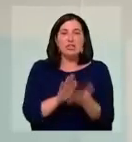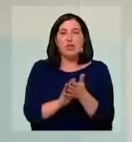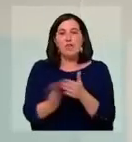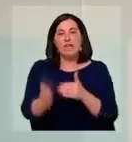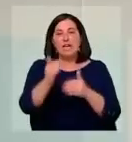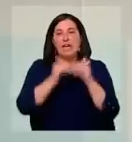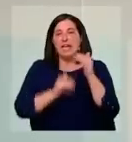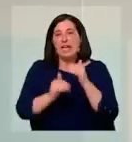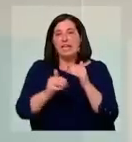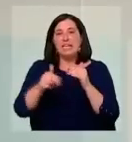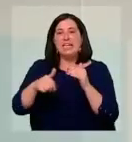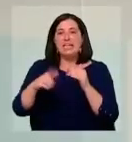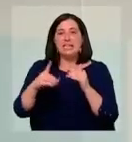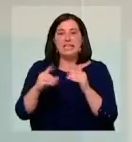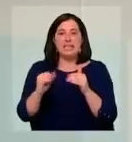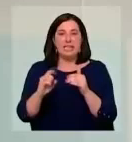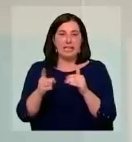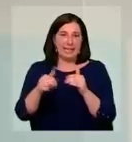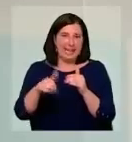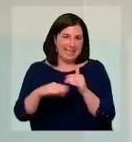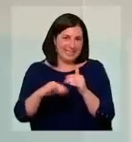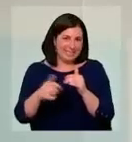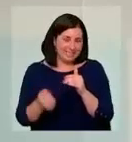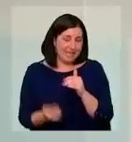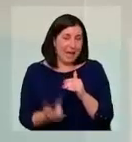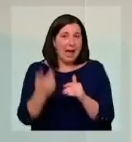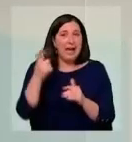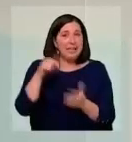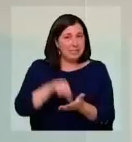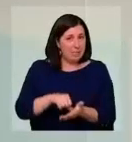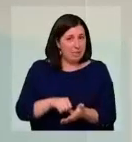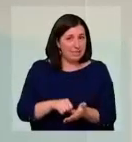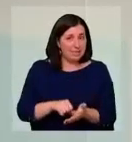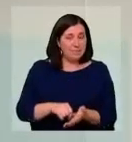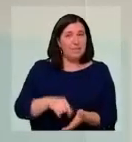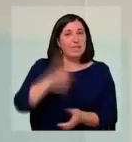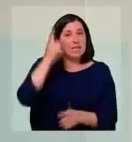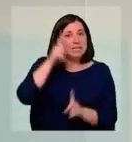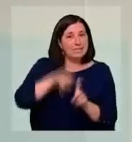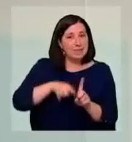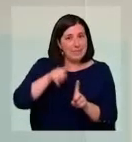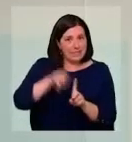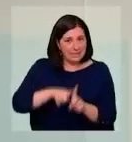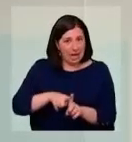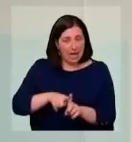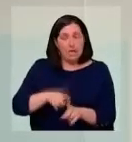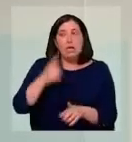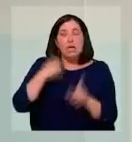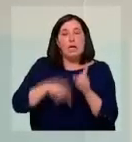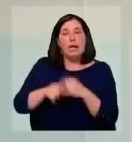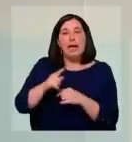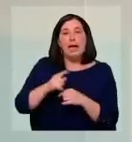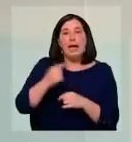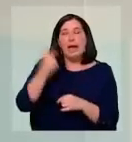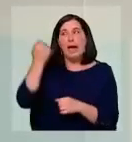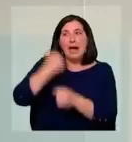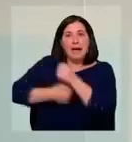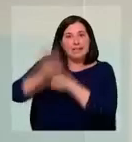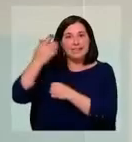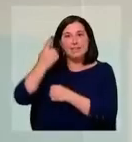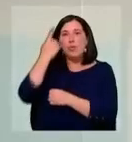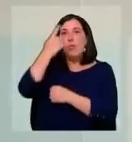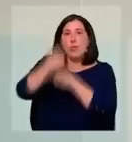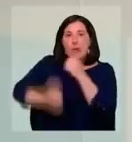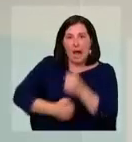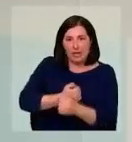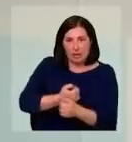que por primera vez se entregan de forma semestral. Hasta ahora la devolución se venía haciendo de forma anual. Y en lo que respecta a estos